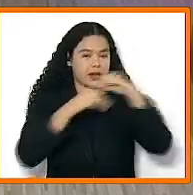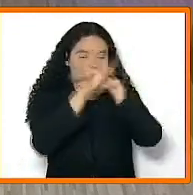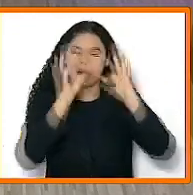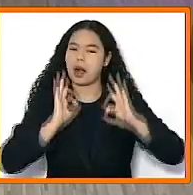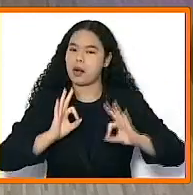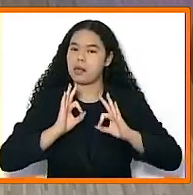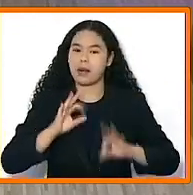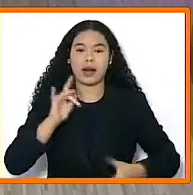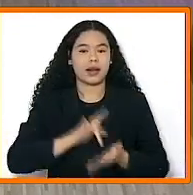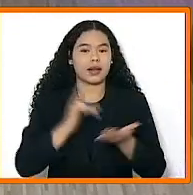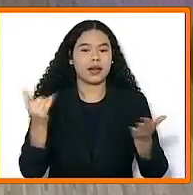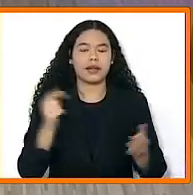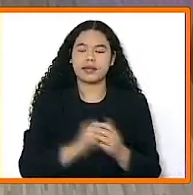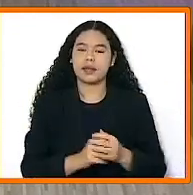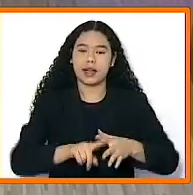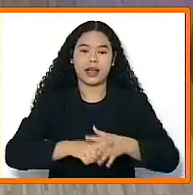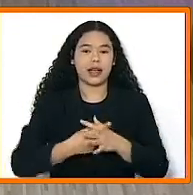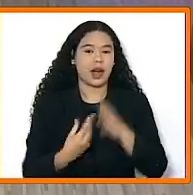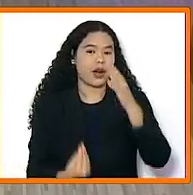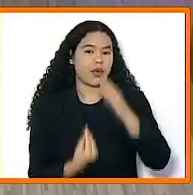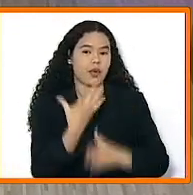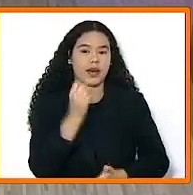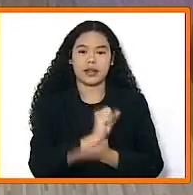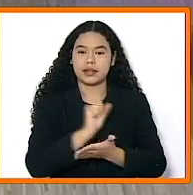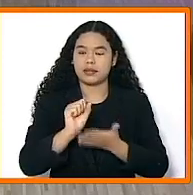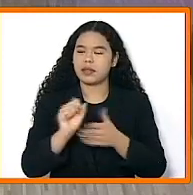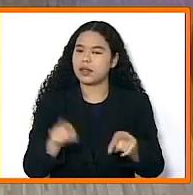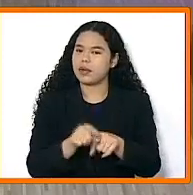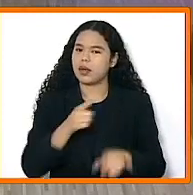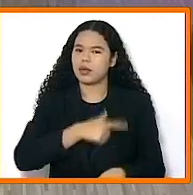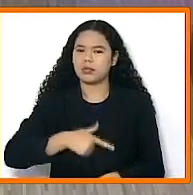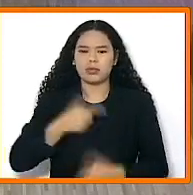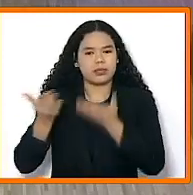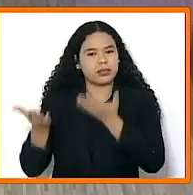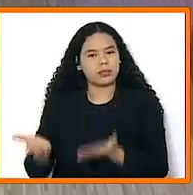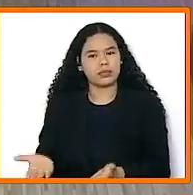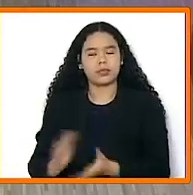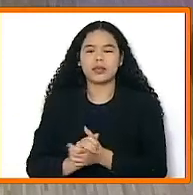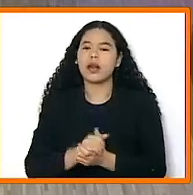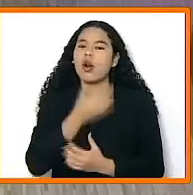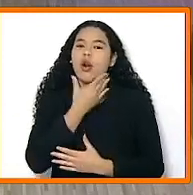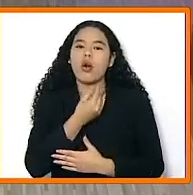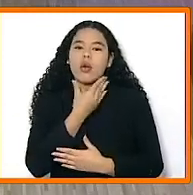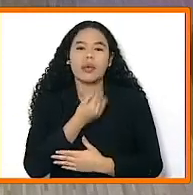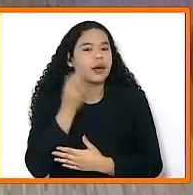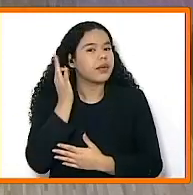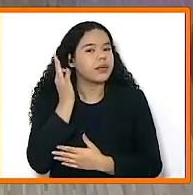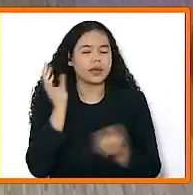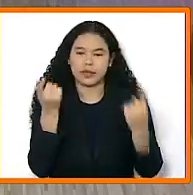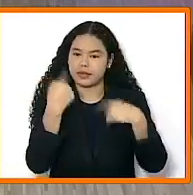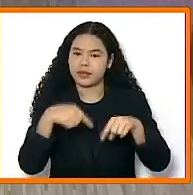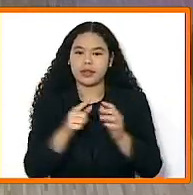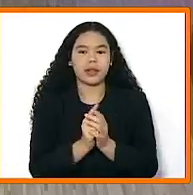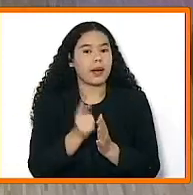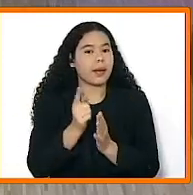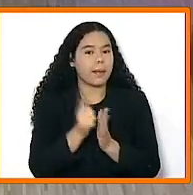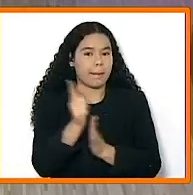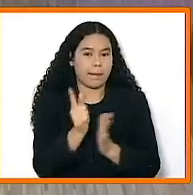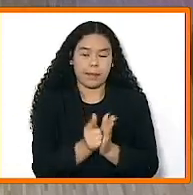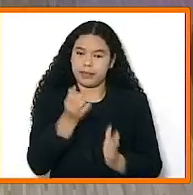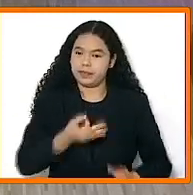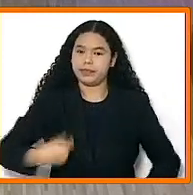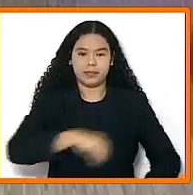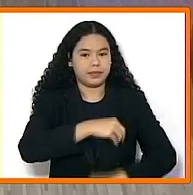bien y agradecida de iniciar una nueva semana. También es un placer contar con la presencia de nuestra auditora y notario, quienes le dan transparencia a cada uno de